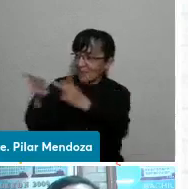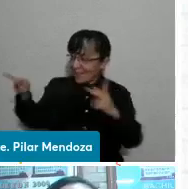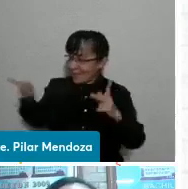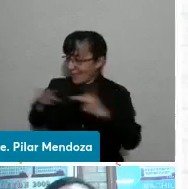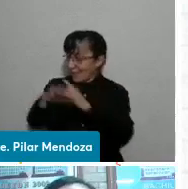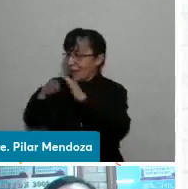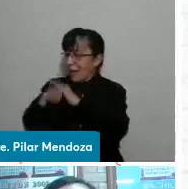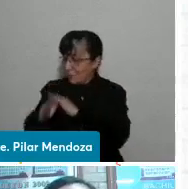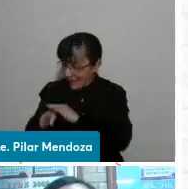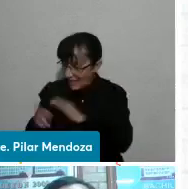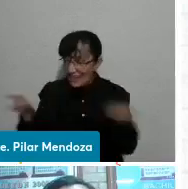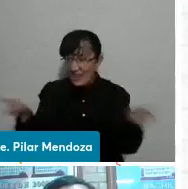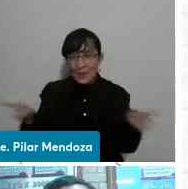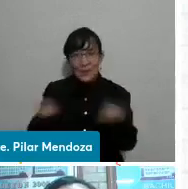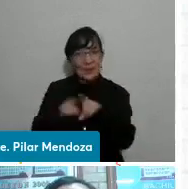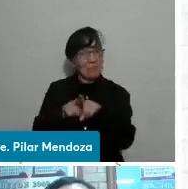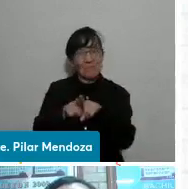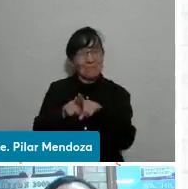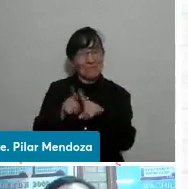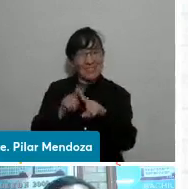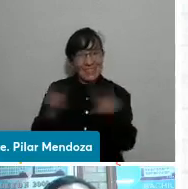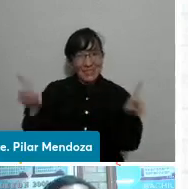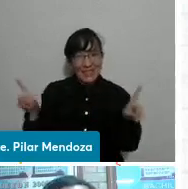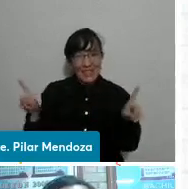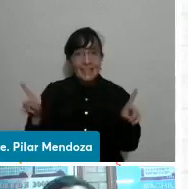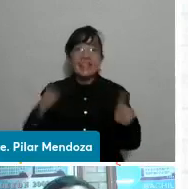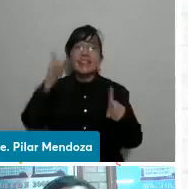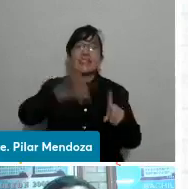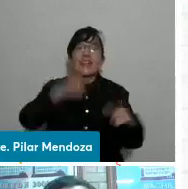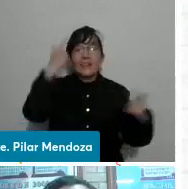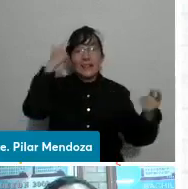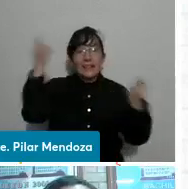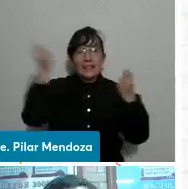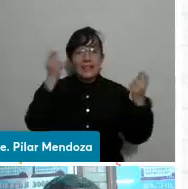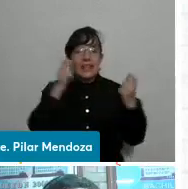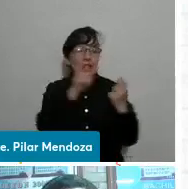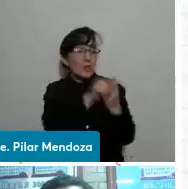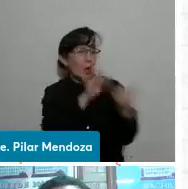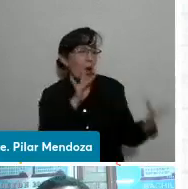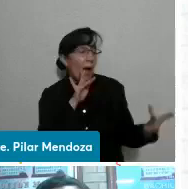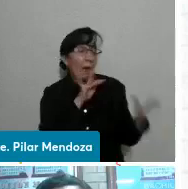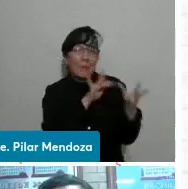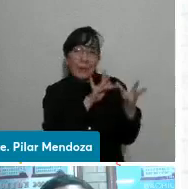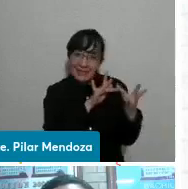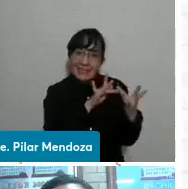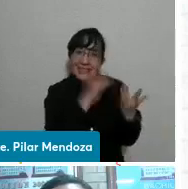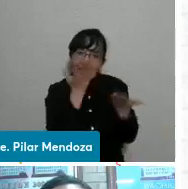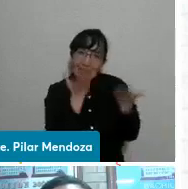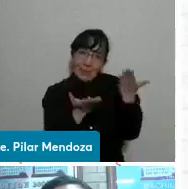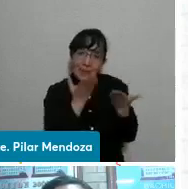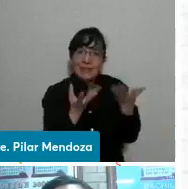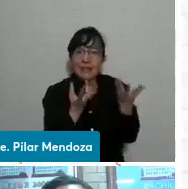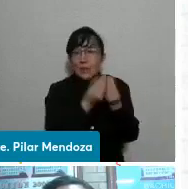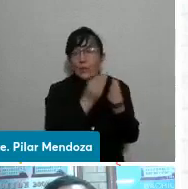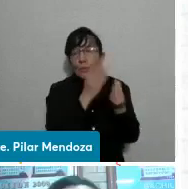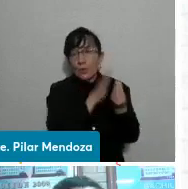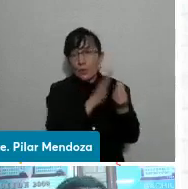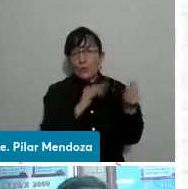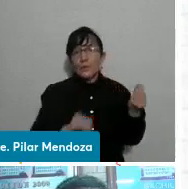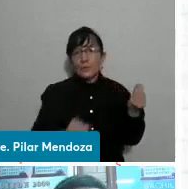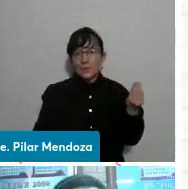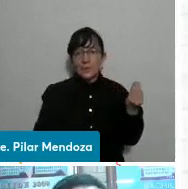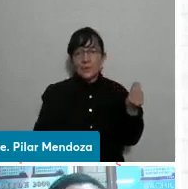Entonces, es la necesidad de establecer las estrategias que sean acordes para las particularidades de los grupos como tal.